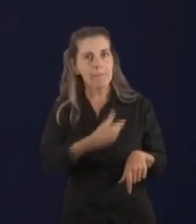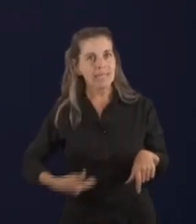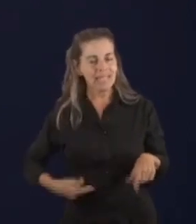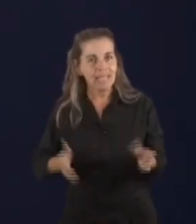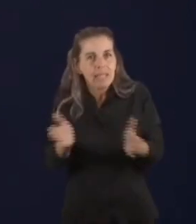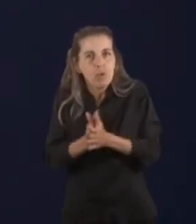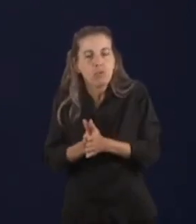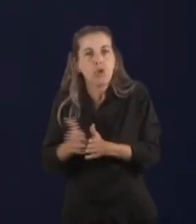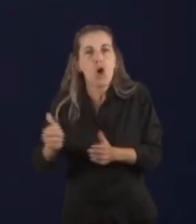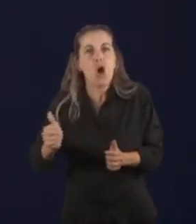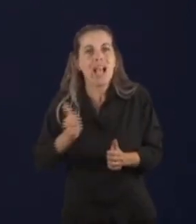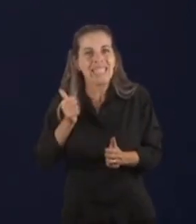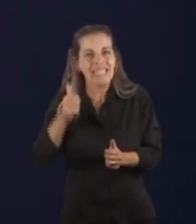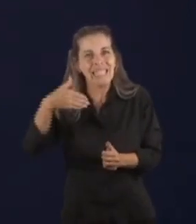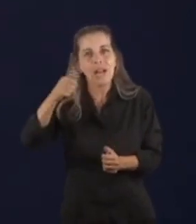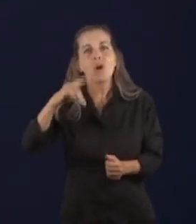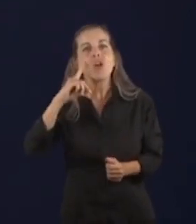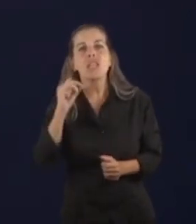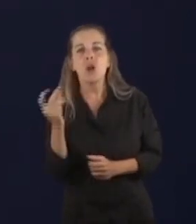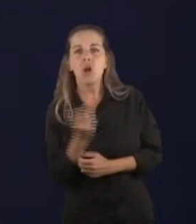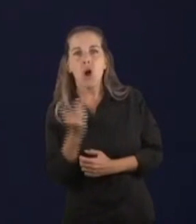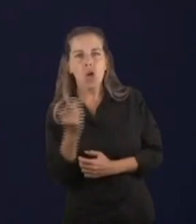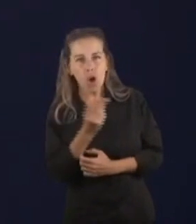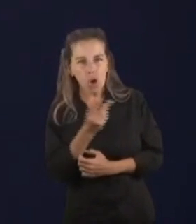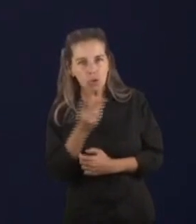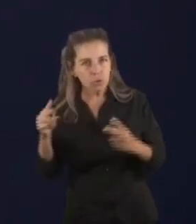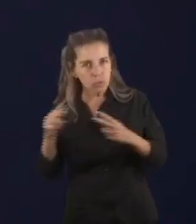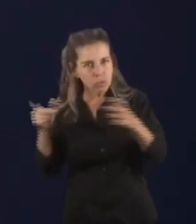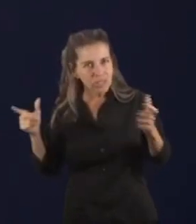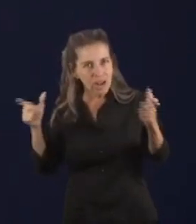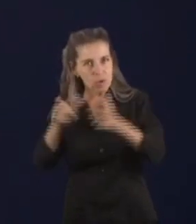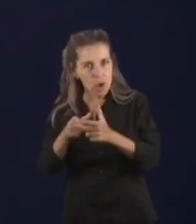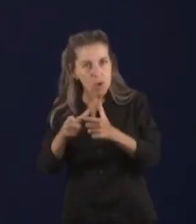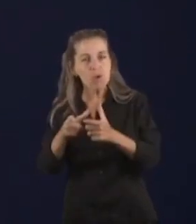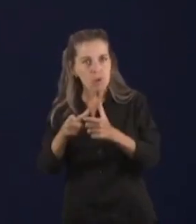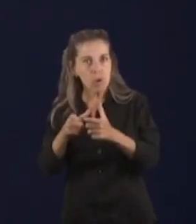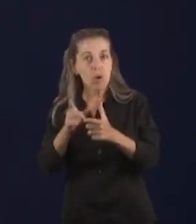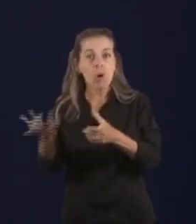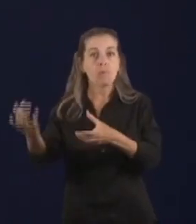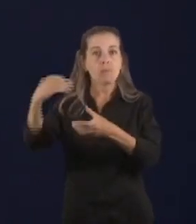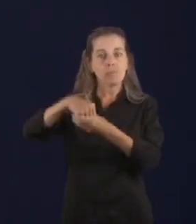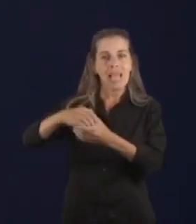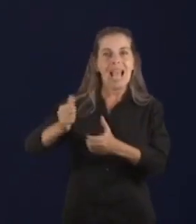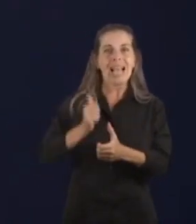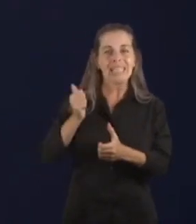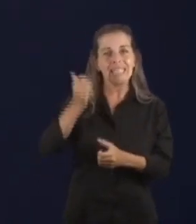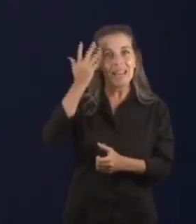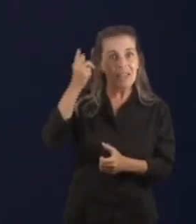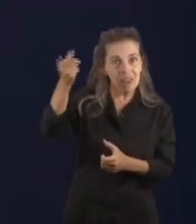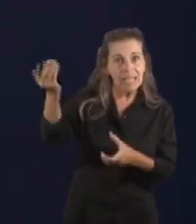canciller Diana mondino se tendrán una reunión con el canciller de